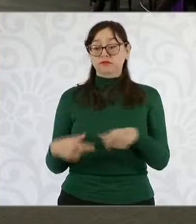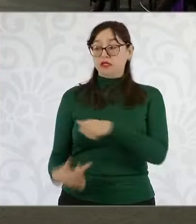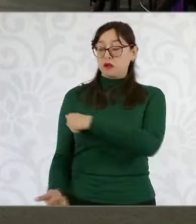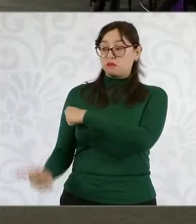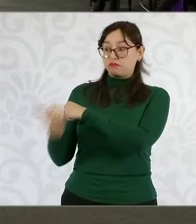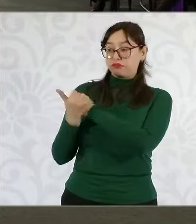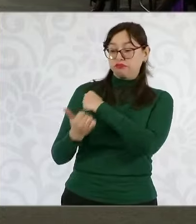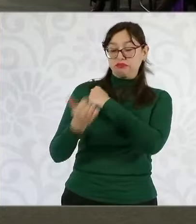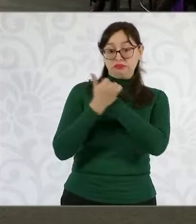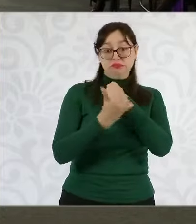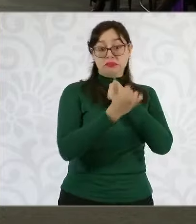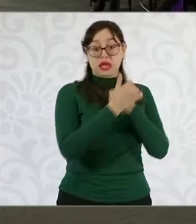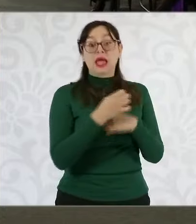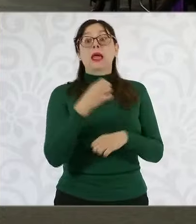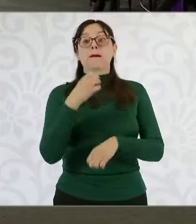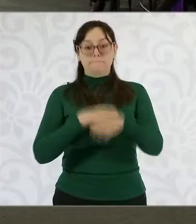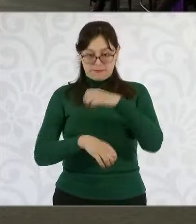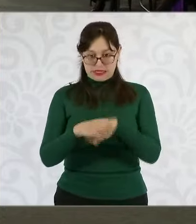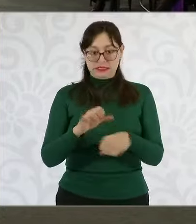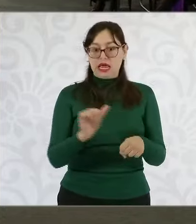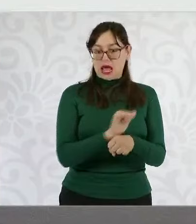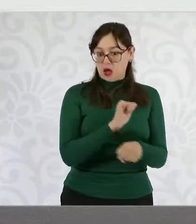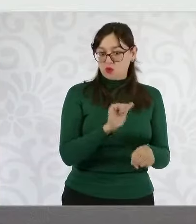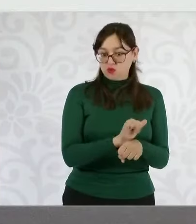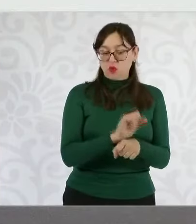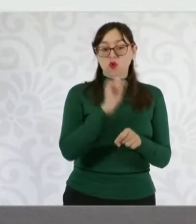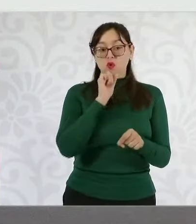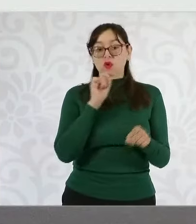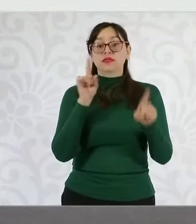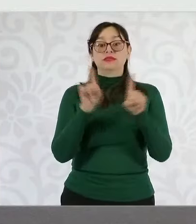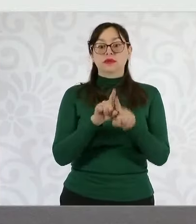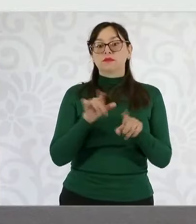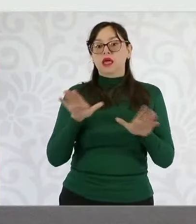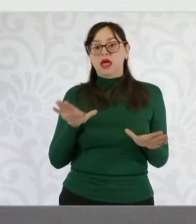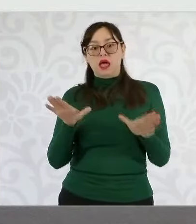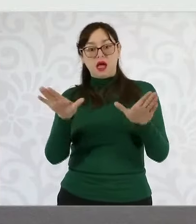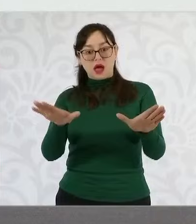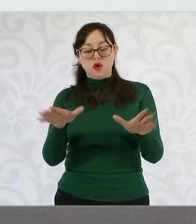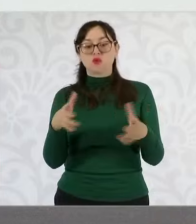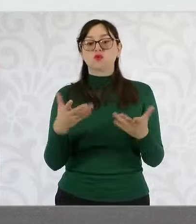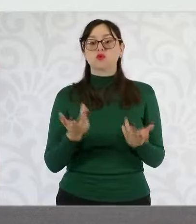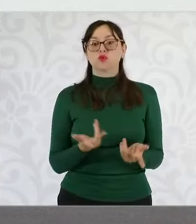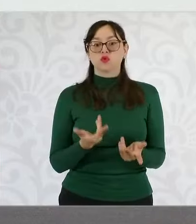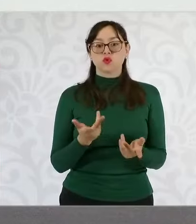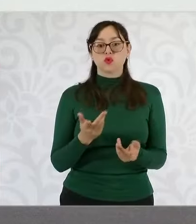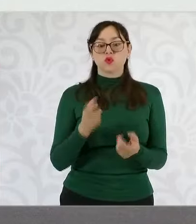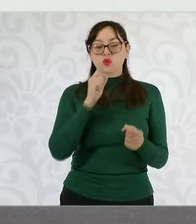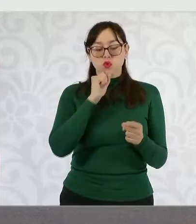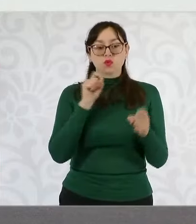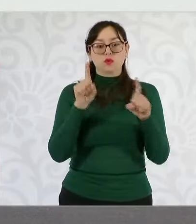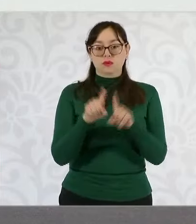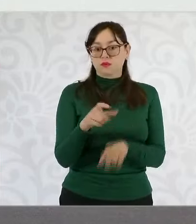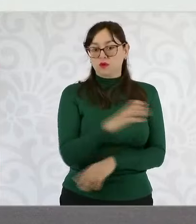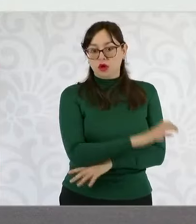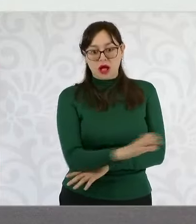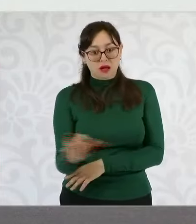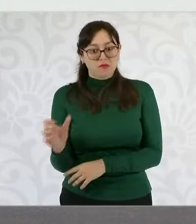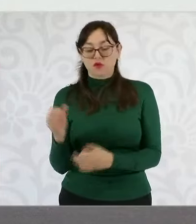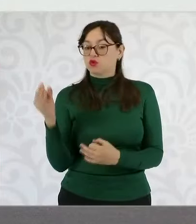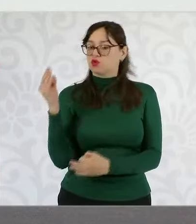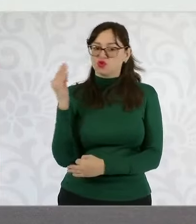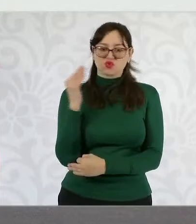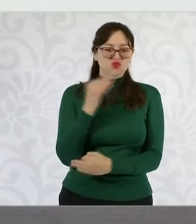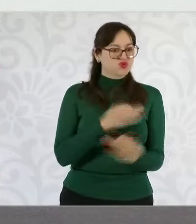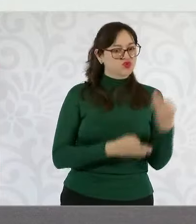industria automotriz, pero no solo la industria automotriz, la aeronáutica, la producción agropecuaria, bueno, todas